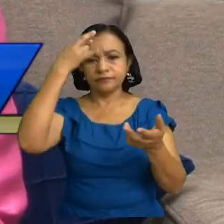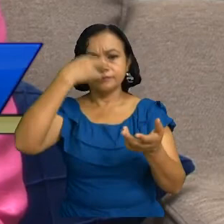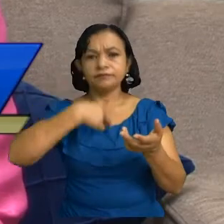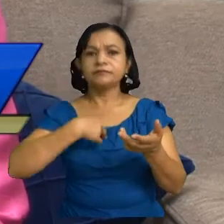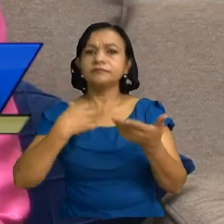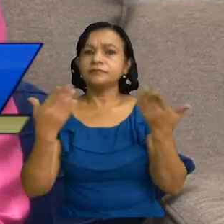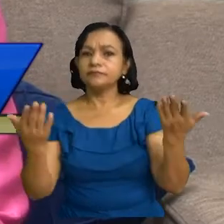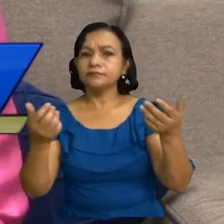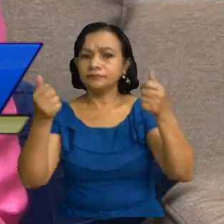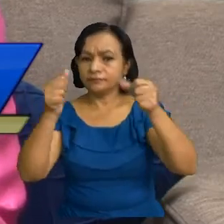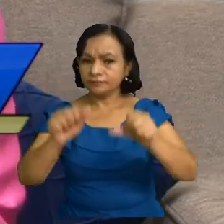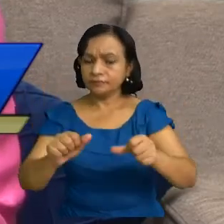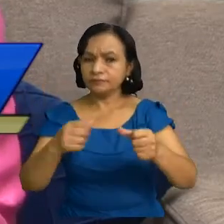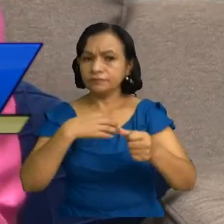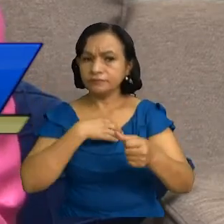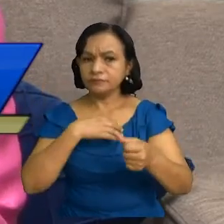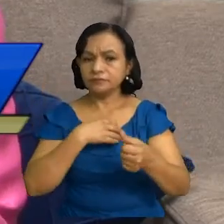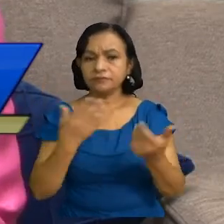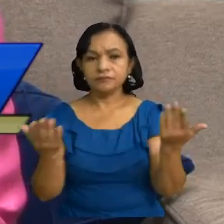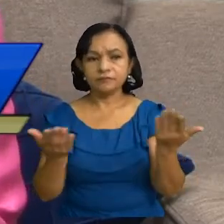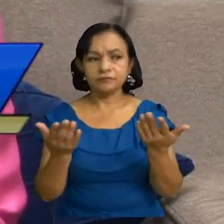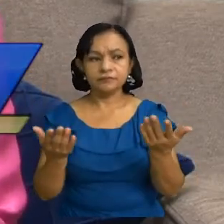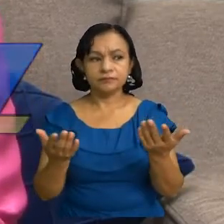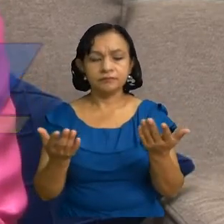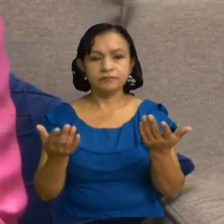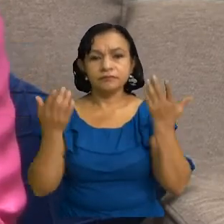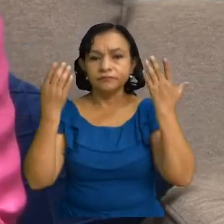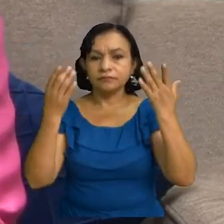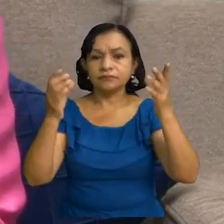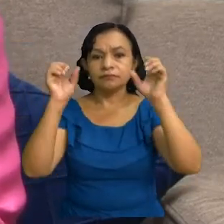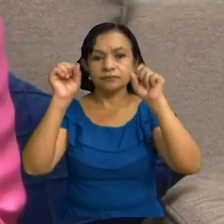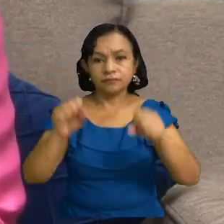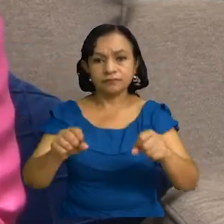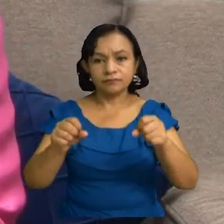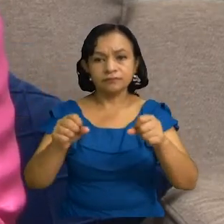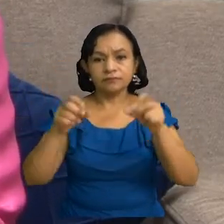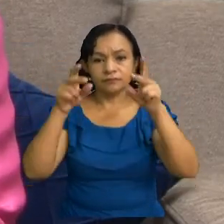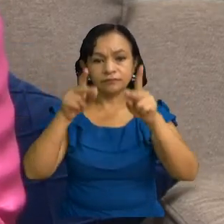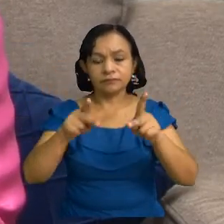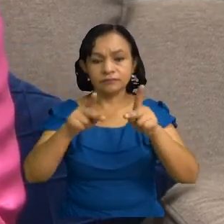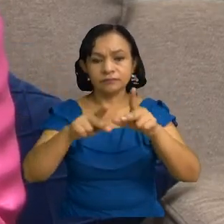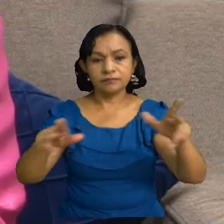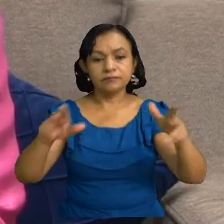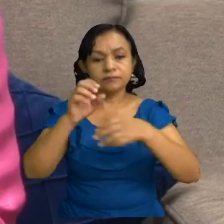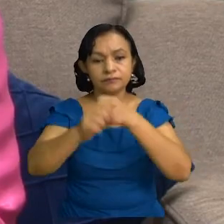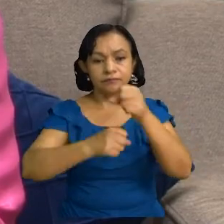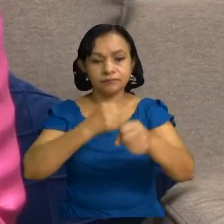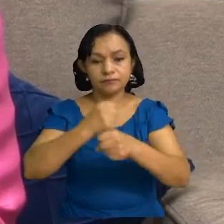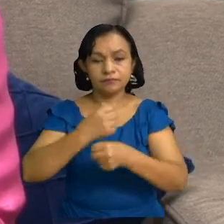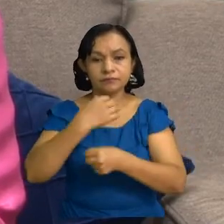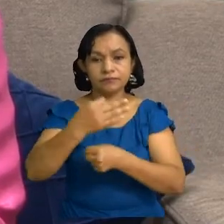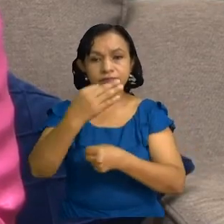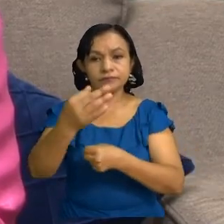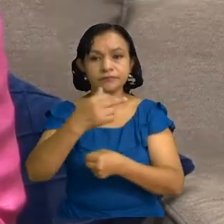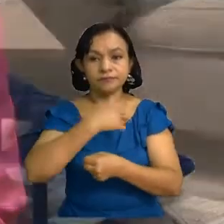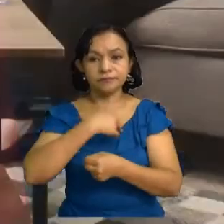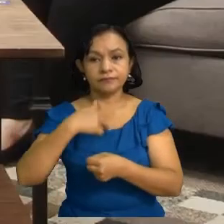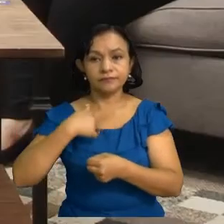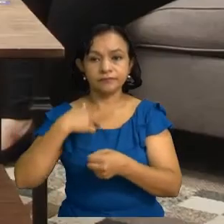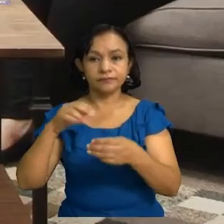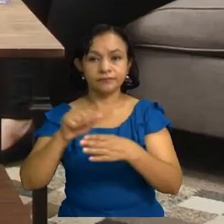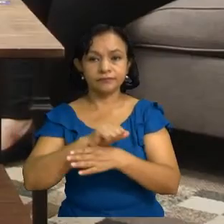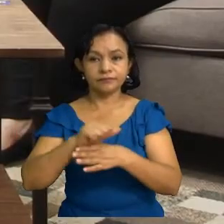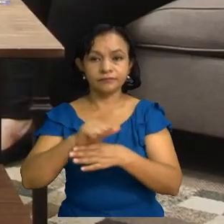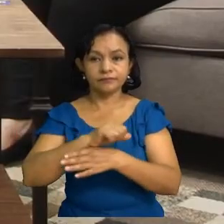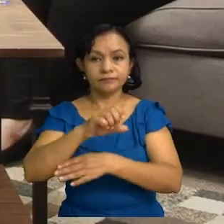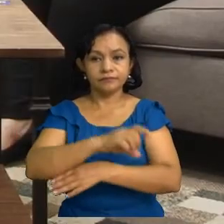estableciendo sus medidas y en qué cosas podemos fortalecer nuestro plan el próximo año de acá estamos haciendo ese ejercicio el